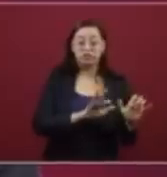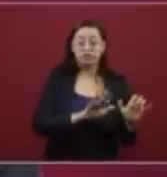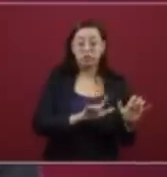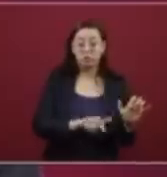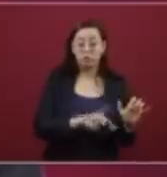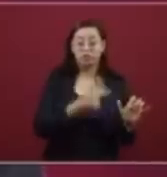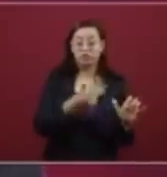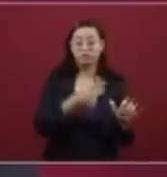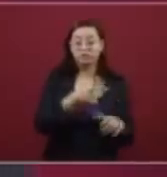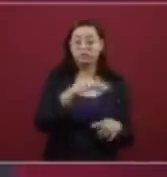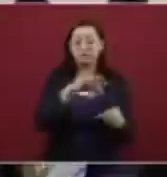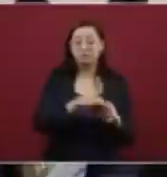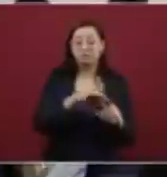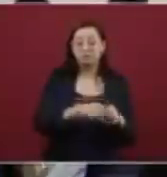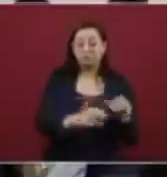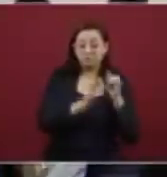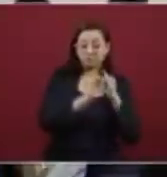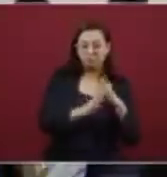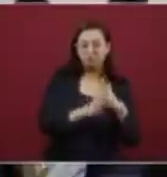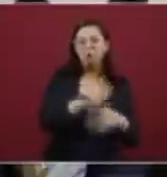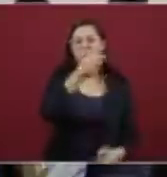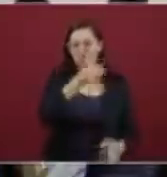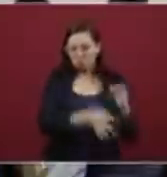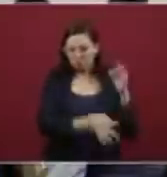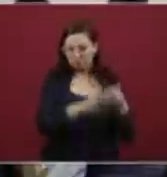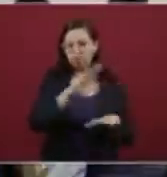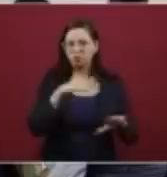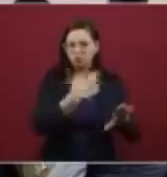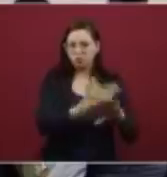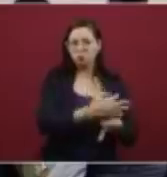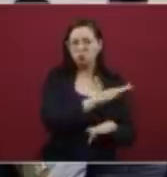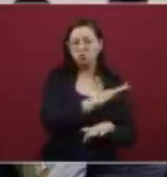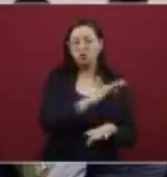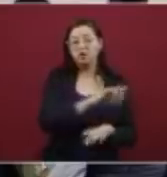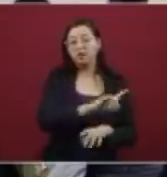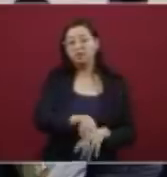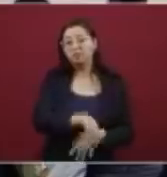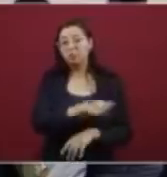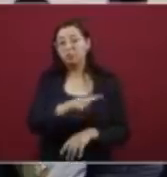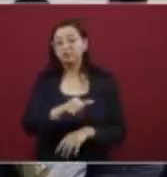por delitos electorales. Se quita en la Constitución de